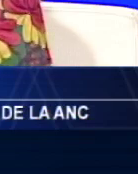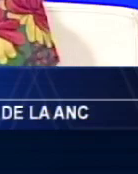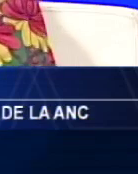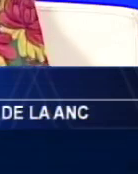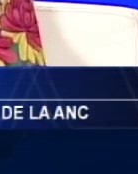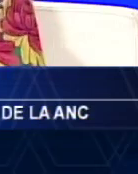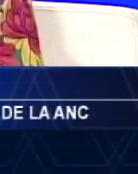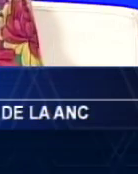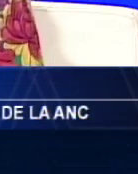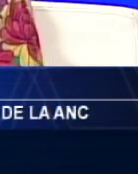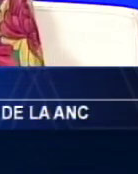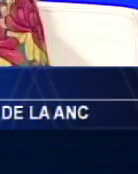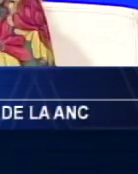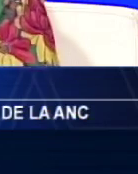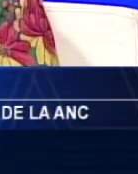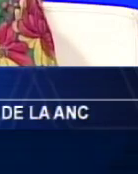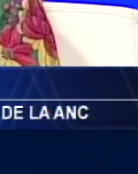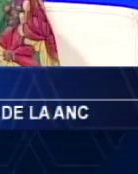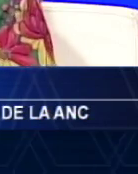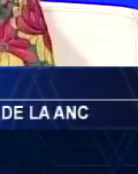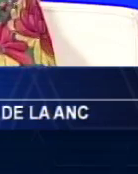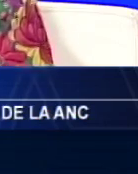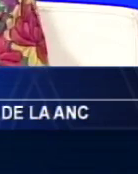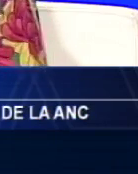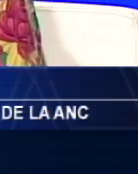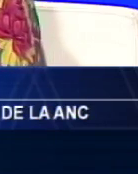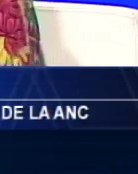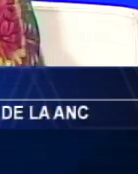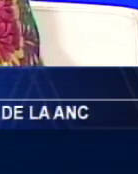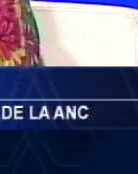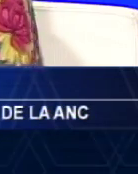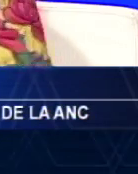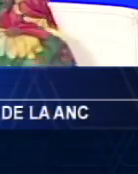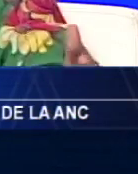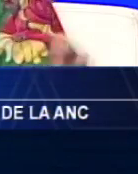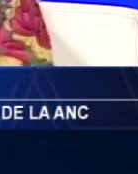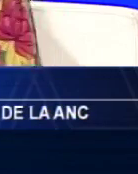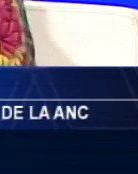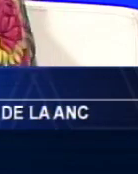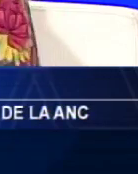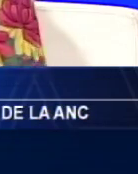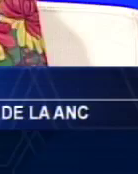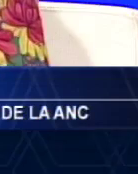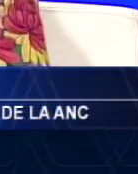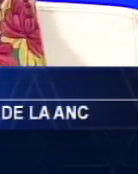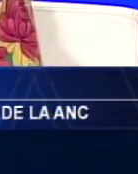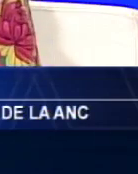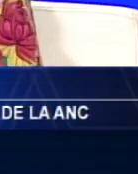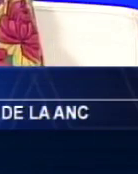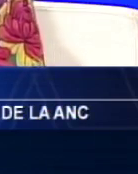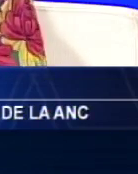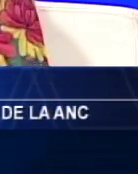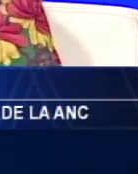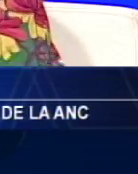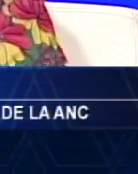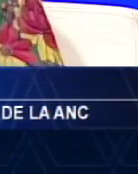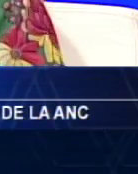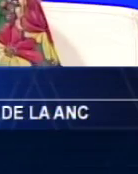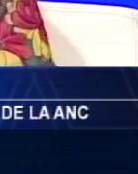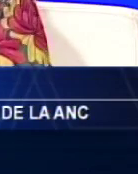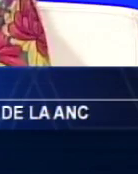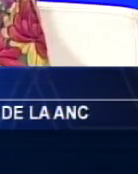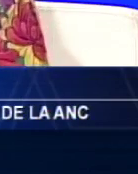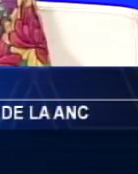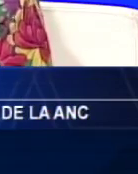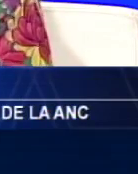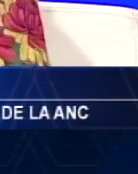electoral todos los logros de la revolución, todo lo que son las actividades que ha venido desarrollando durante todo este periodo la Asamblea Nacional Constituyente, todos